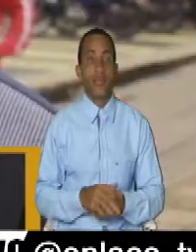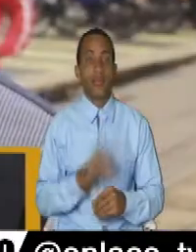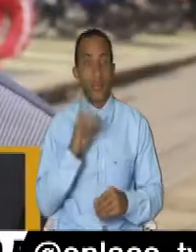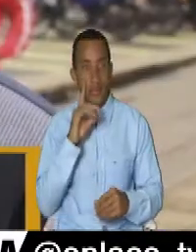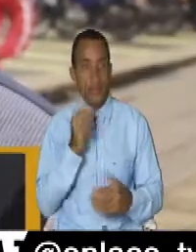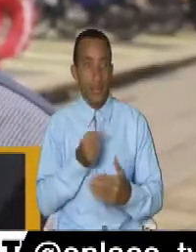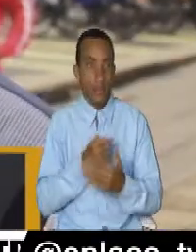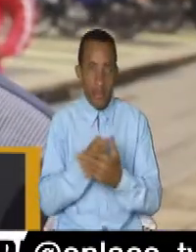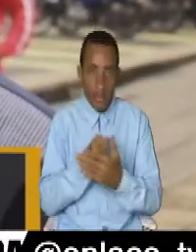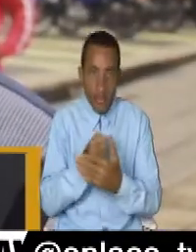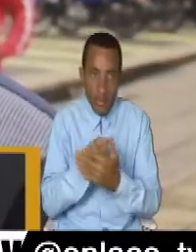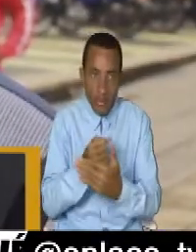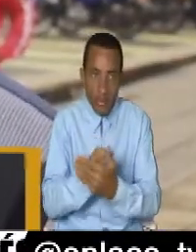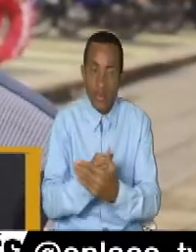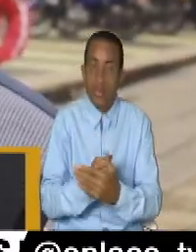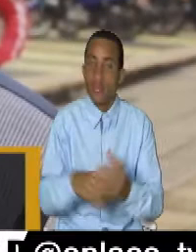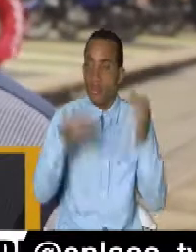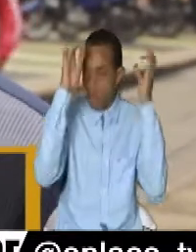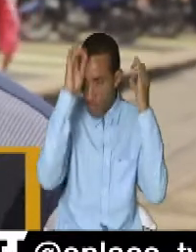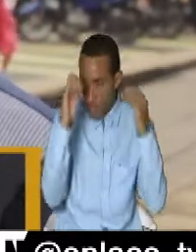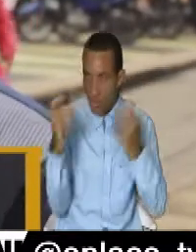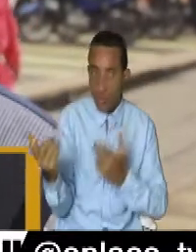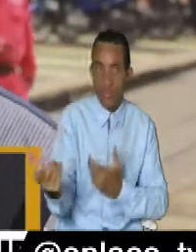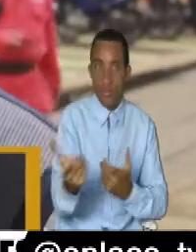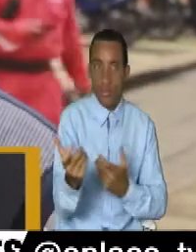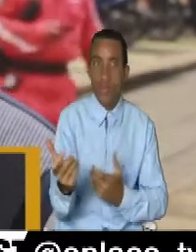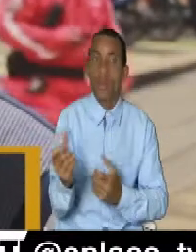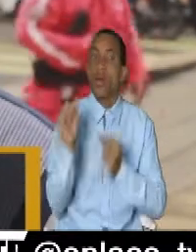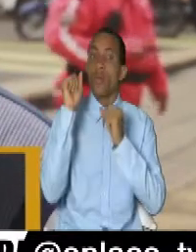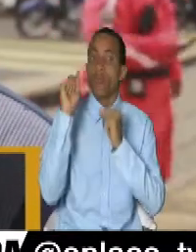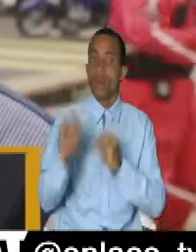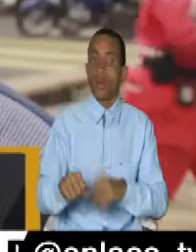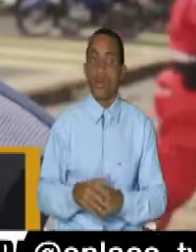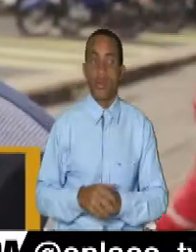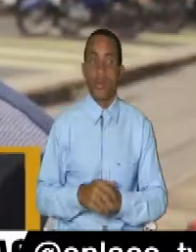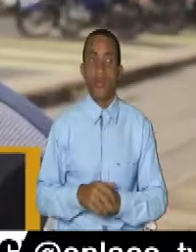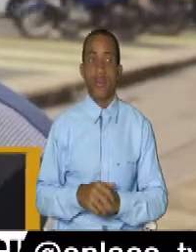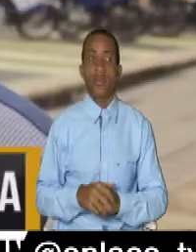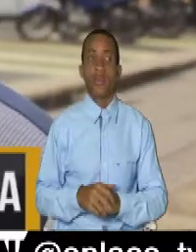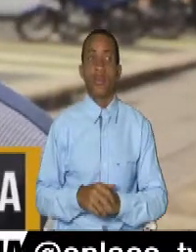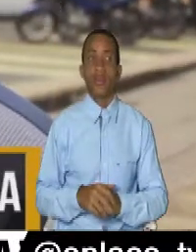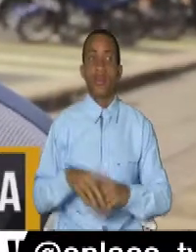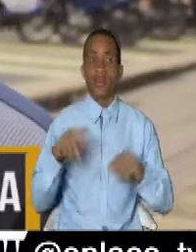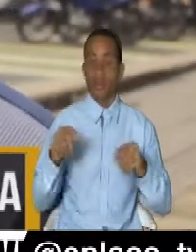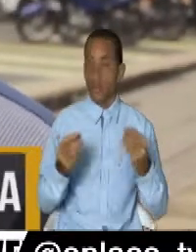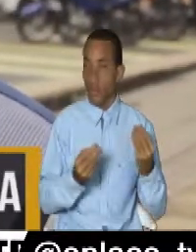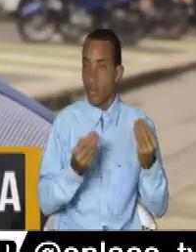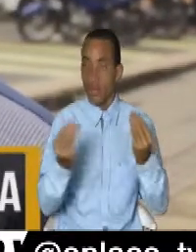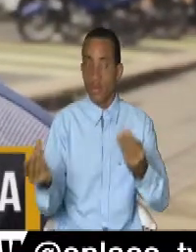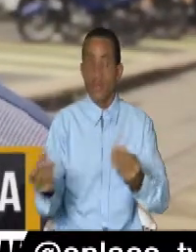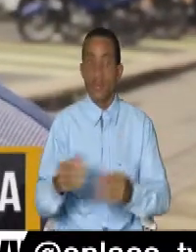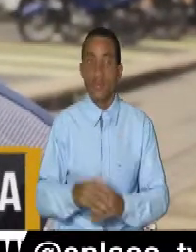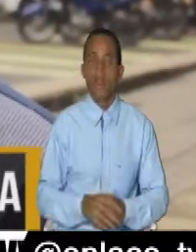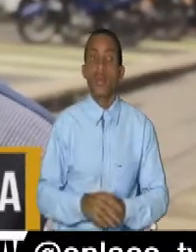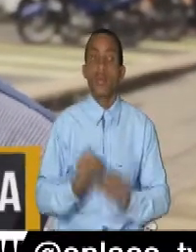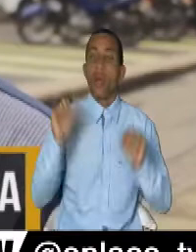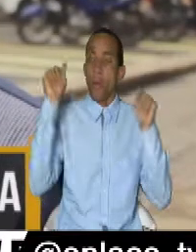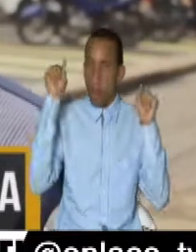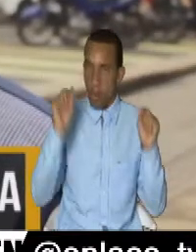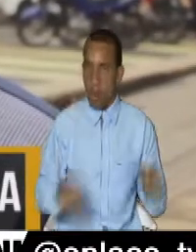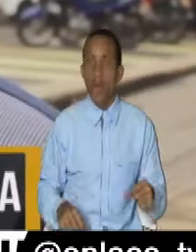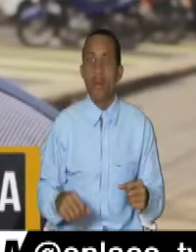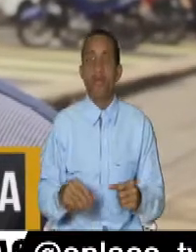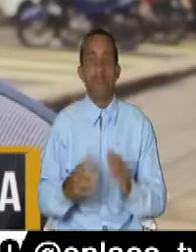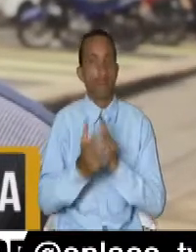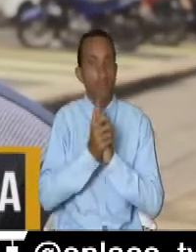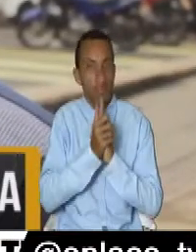resultados de la tasa bomberil que permite tener un equipo como este que acaba de llegar, que le va a dar versatilidad también, que